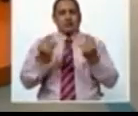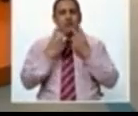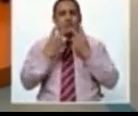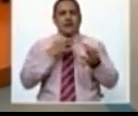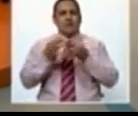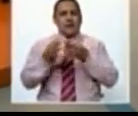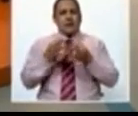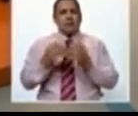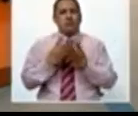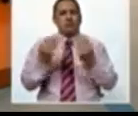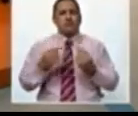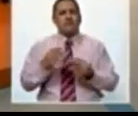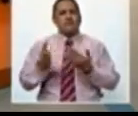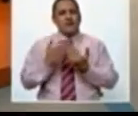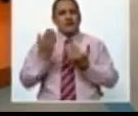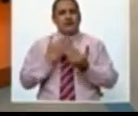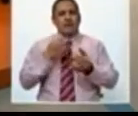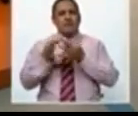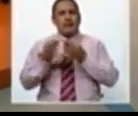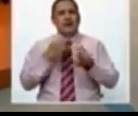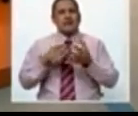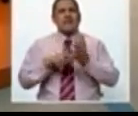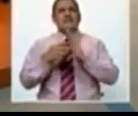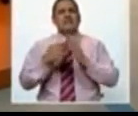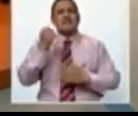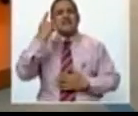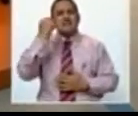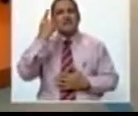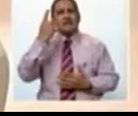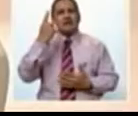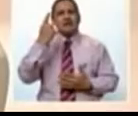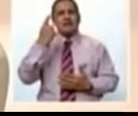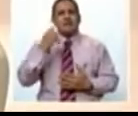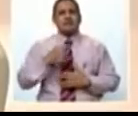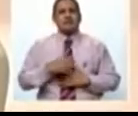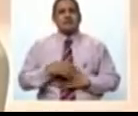así en términos muy sencillos, qué se entiende por